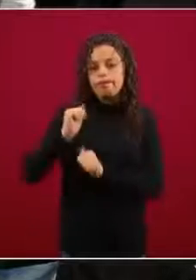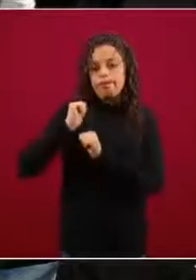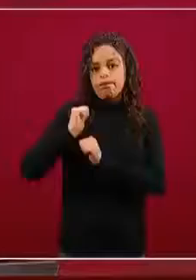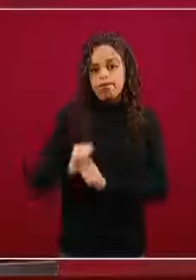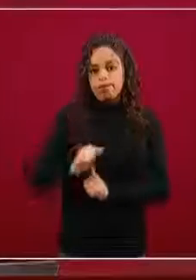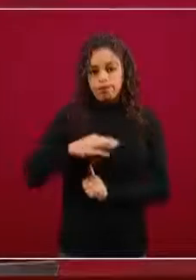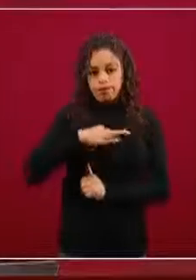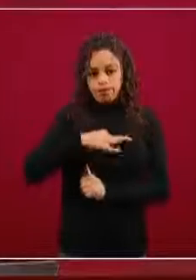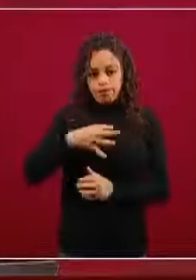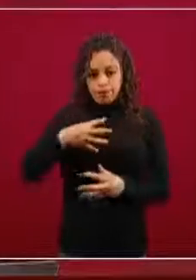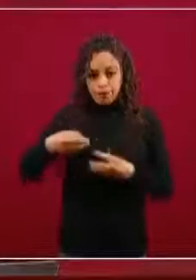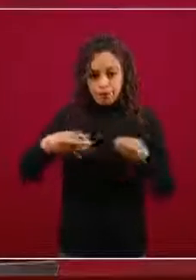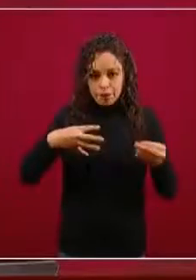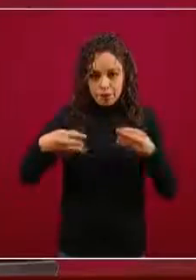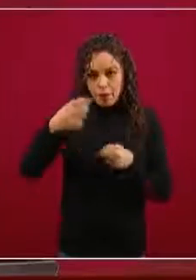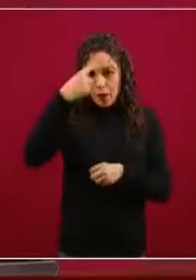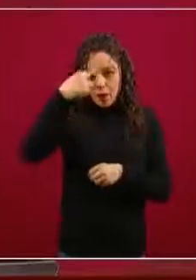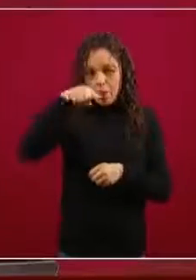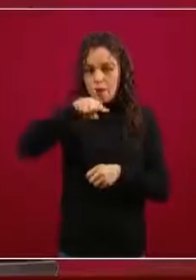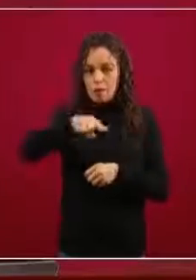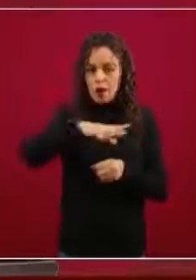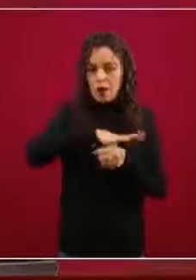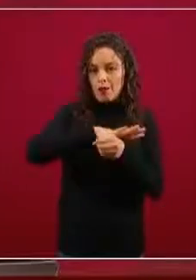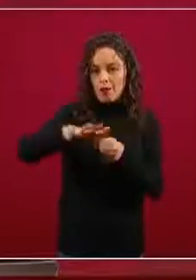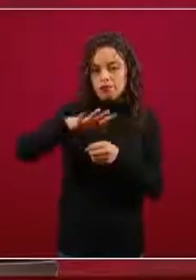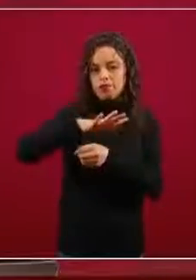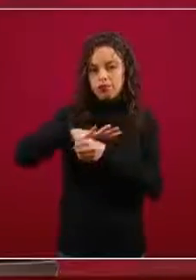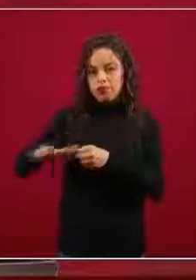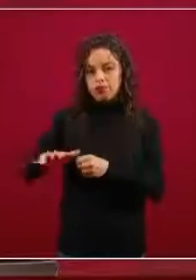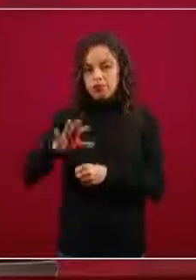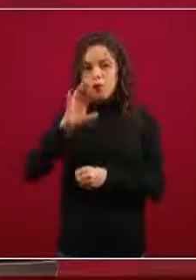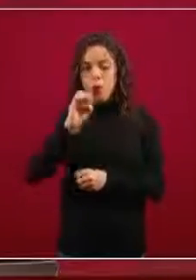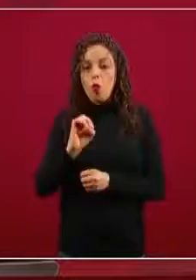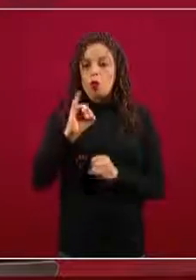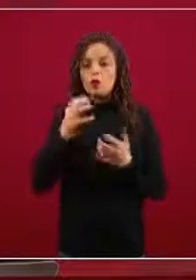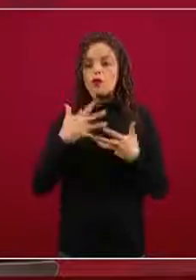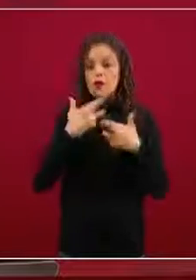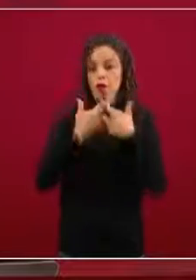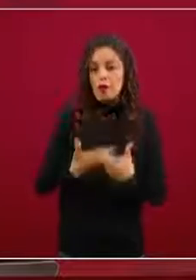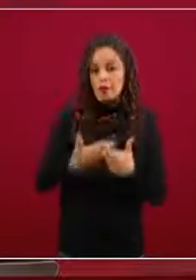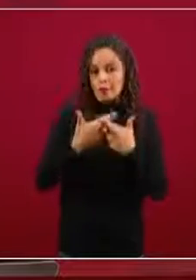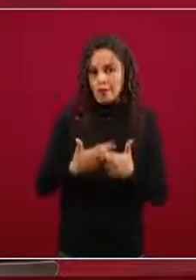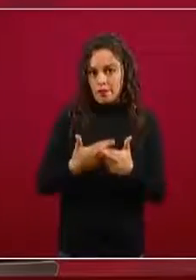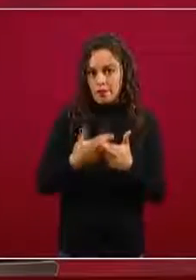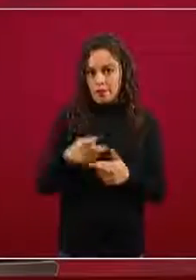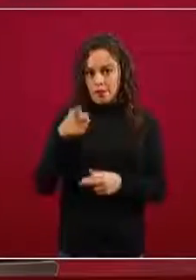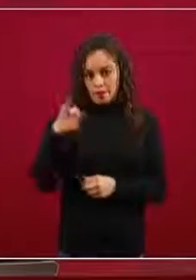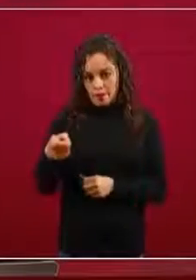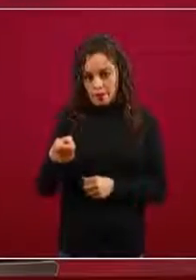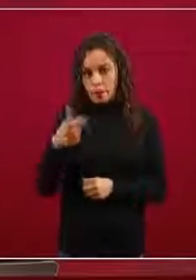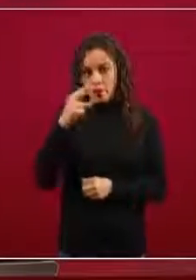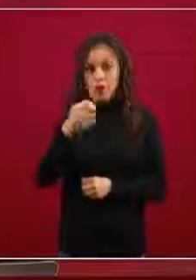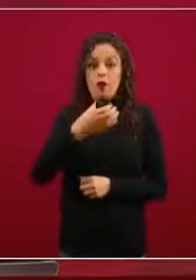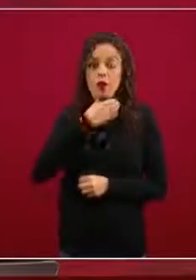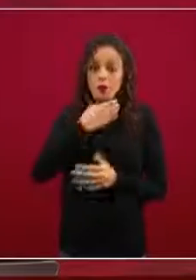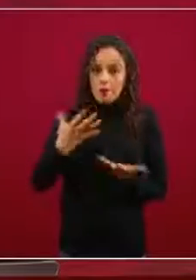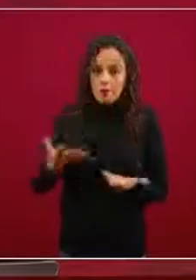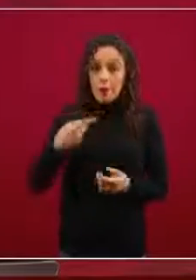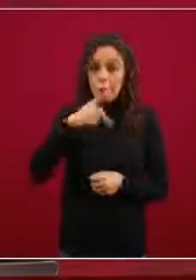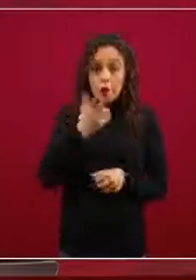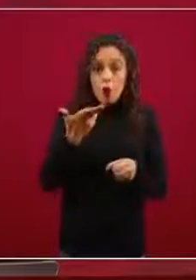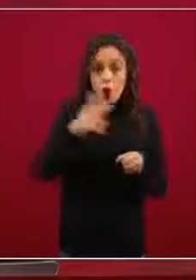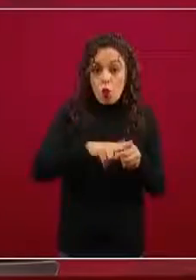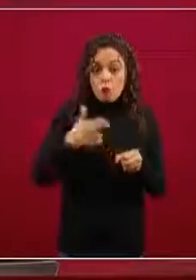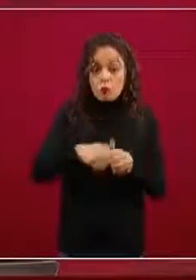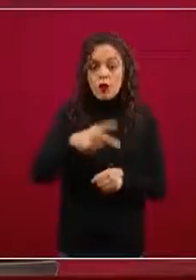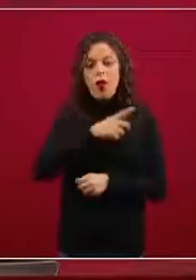ocupación hospitalaria y de la demanda de servicios que no todos los hospitales tienen. Es una costumbre que los hospitales tengan un censo